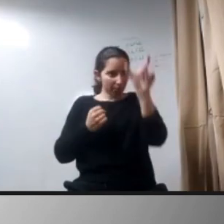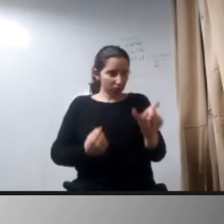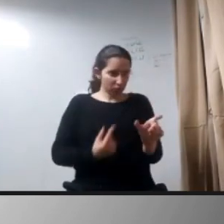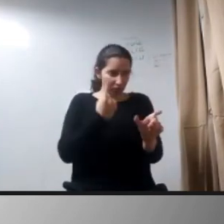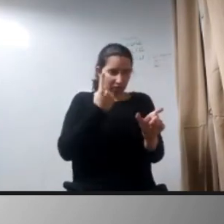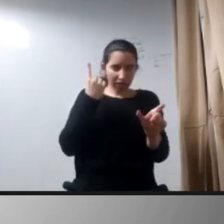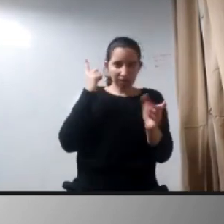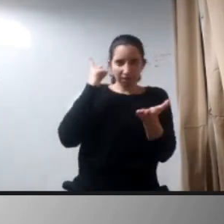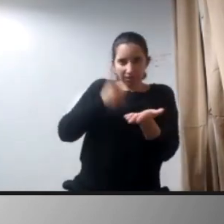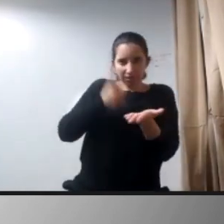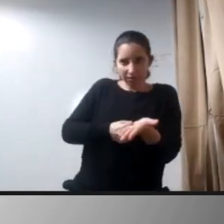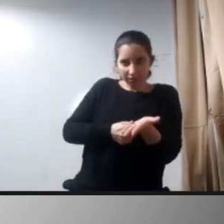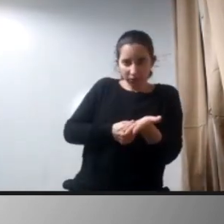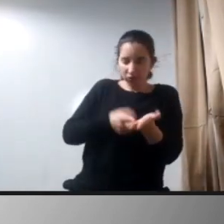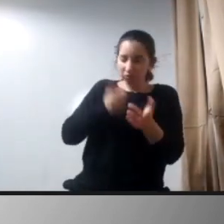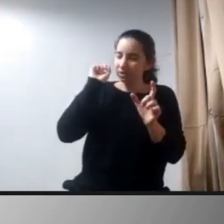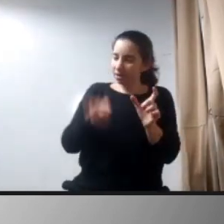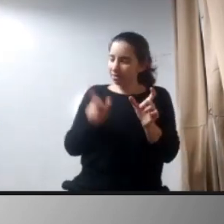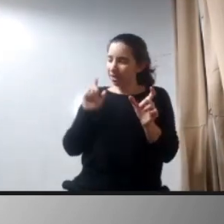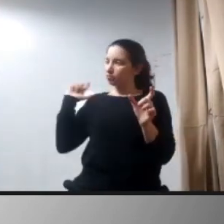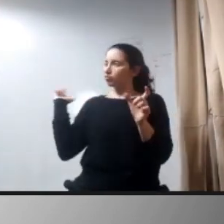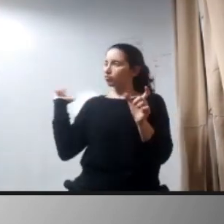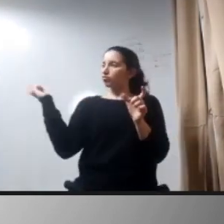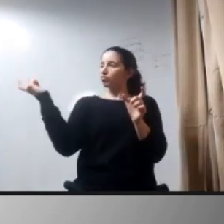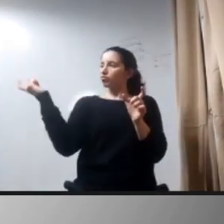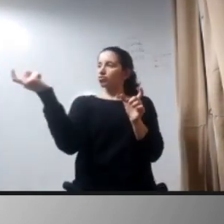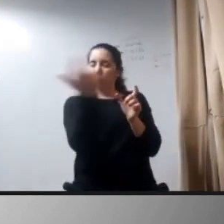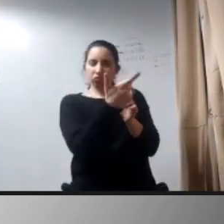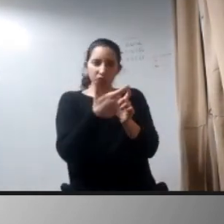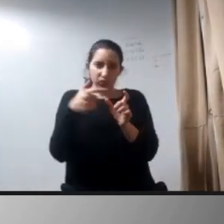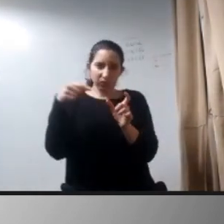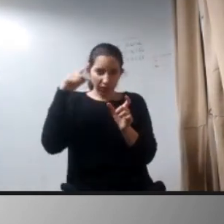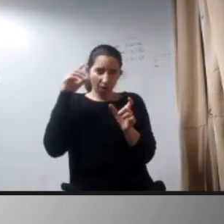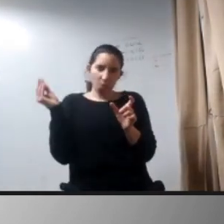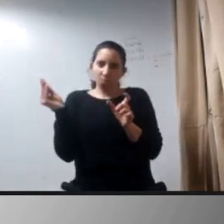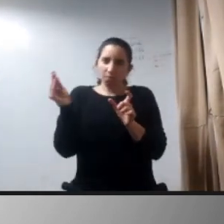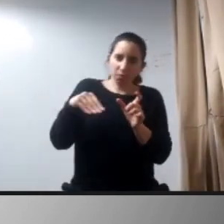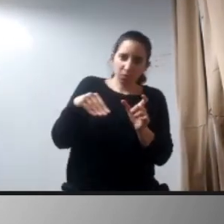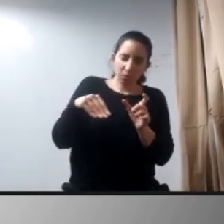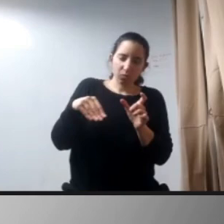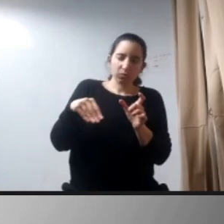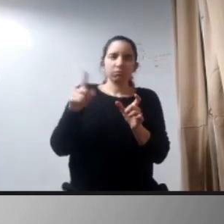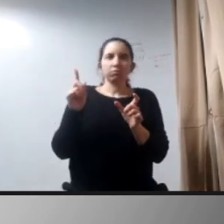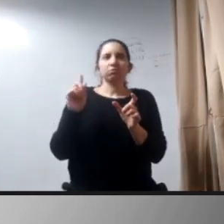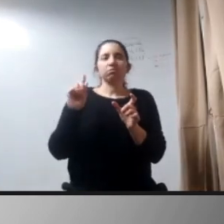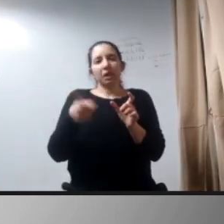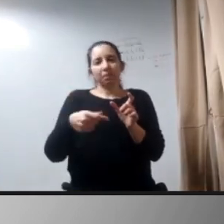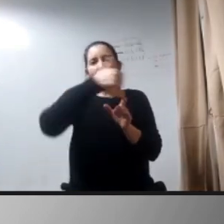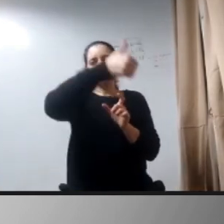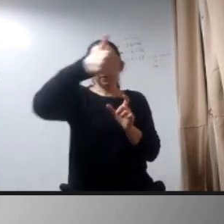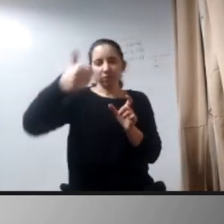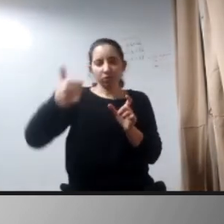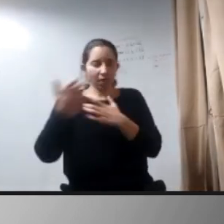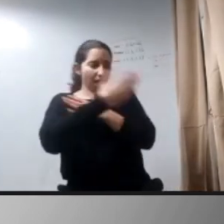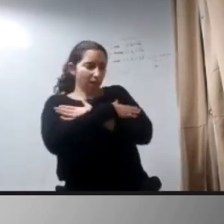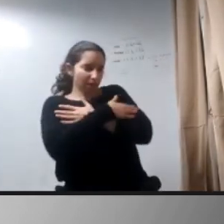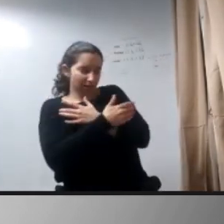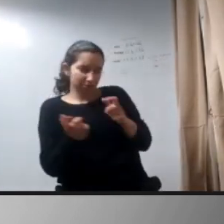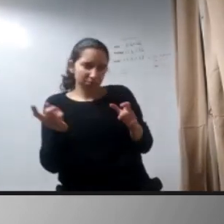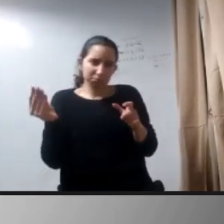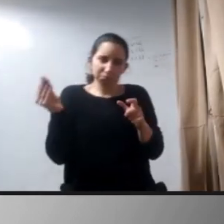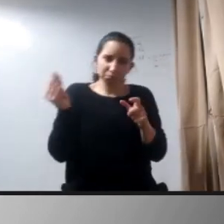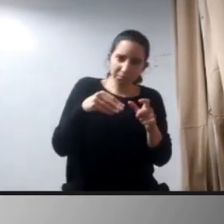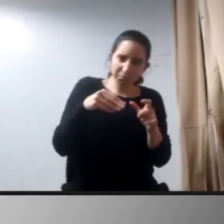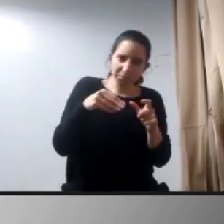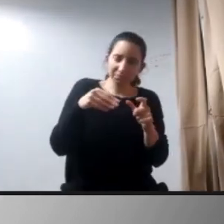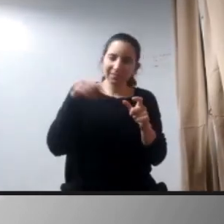que participar el entorno, tiene que participar los seres que quieren, los seres que aman a